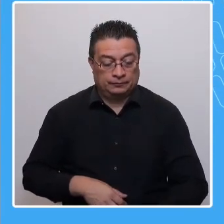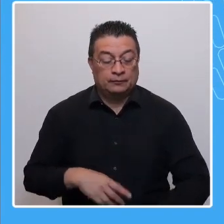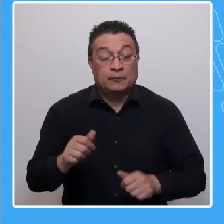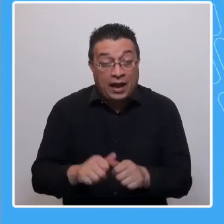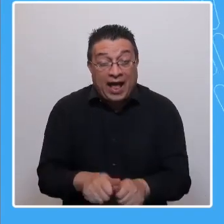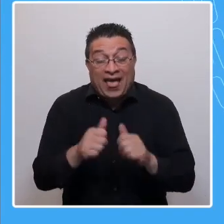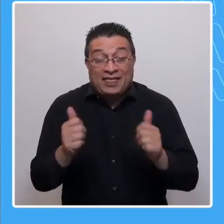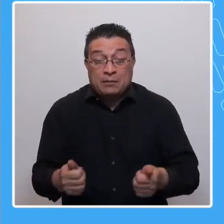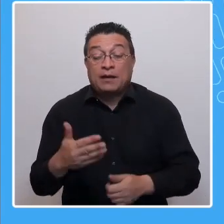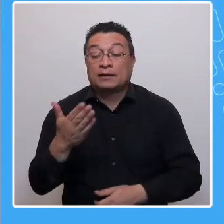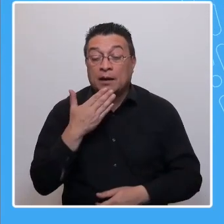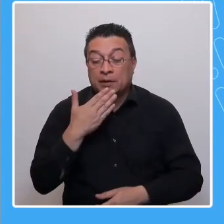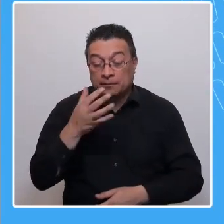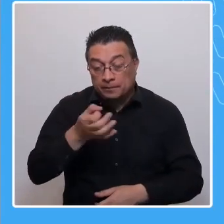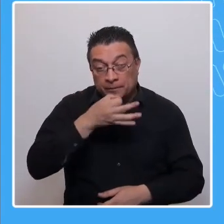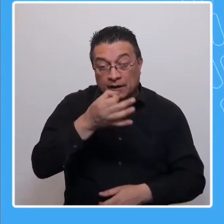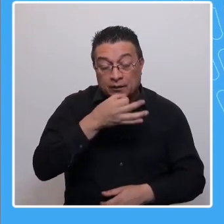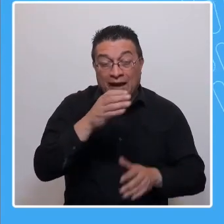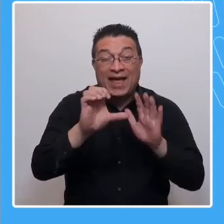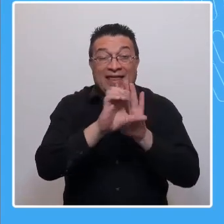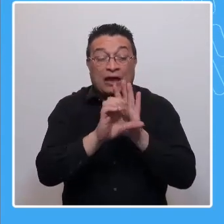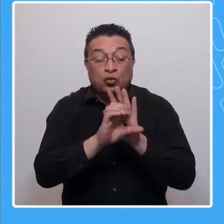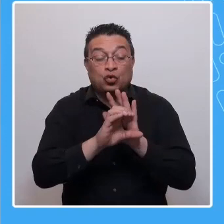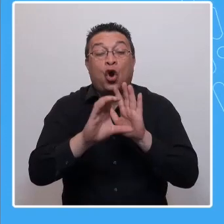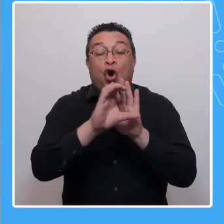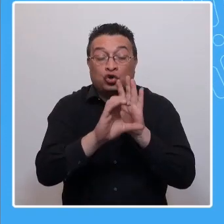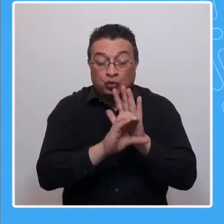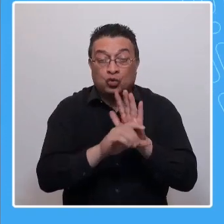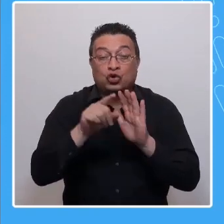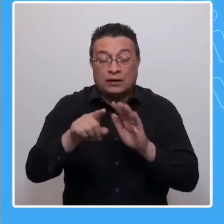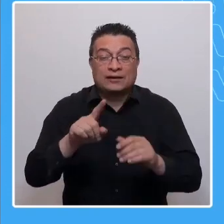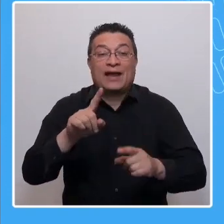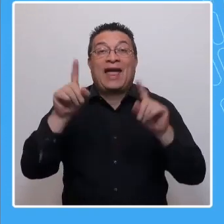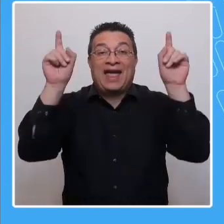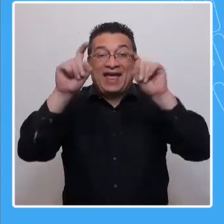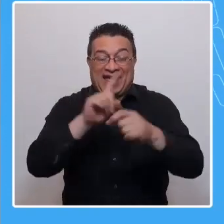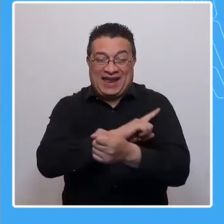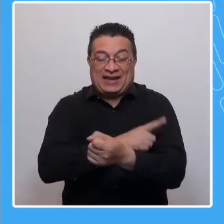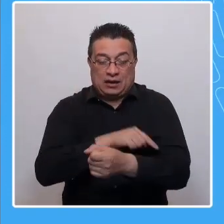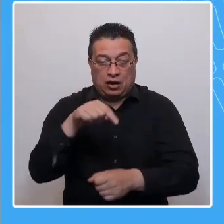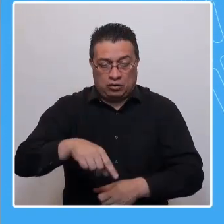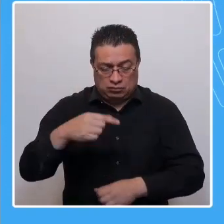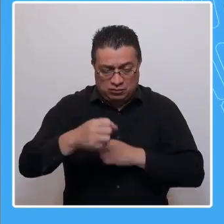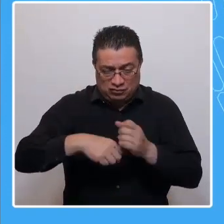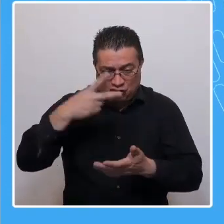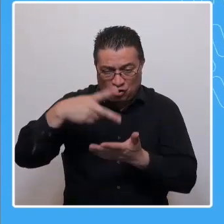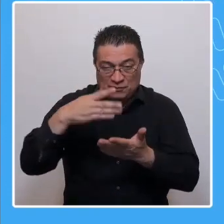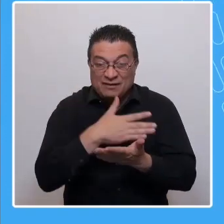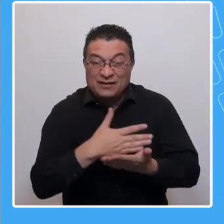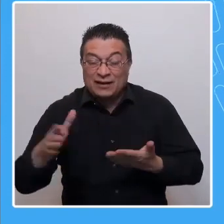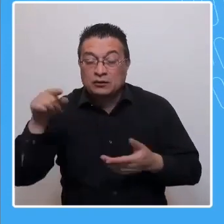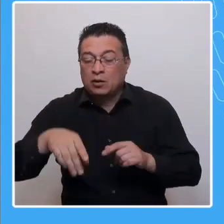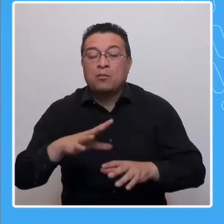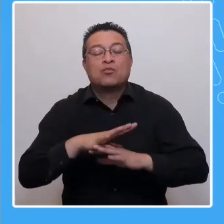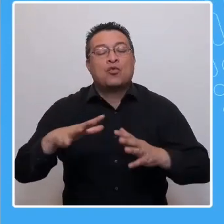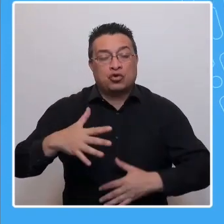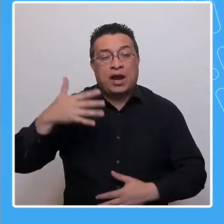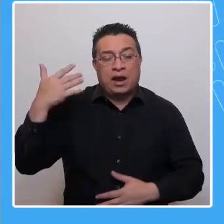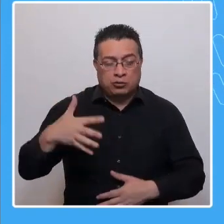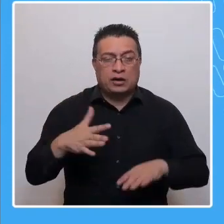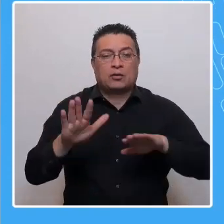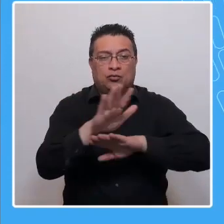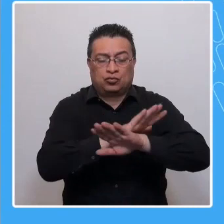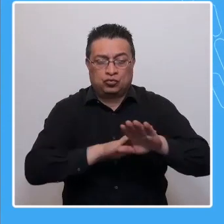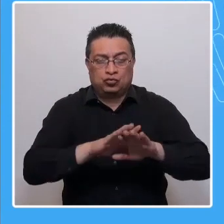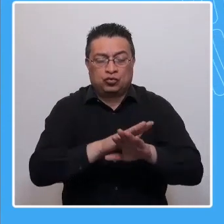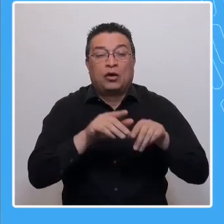Además, también hablamos del Estatuto Constitucional de la Energía, entendiendo que hoy en día, en pleno siglo XXI, la energía es algo vital para la consagración de